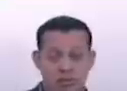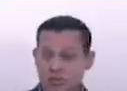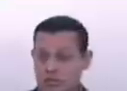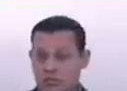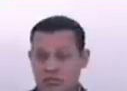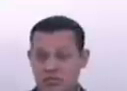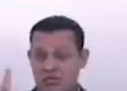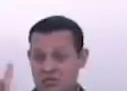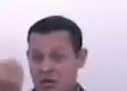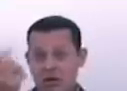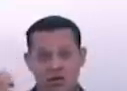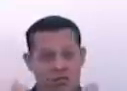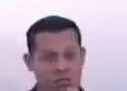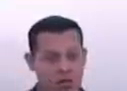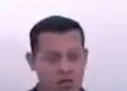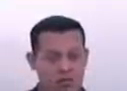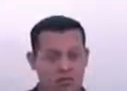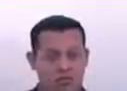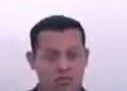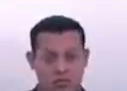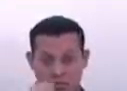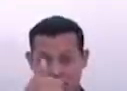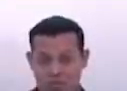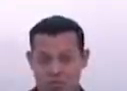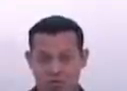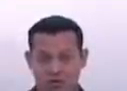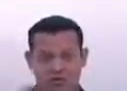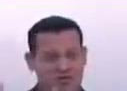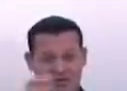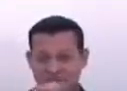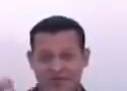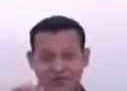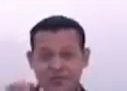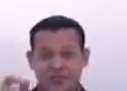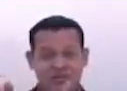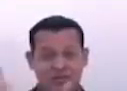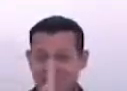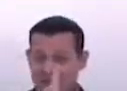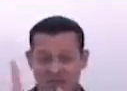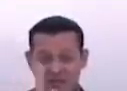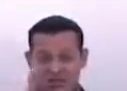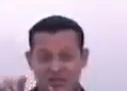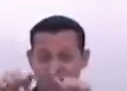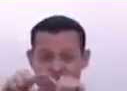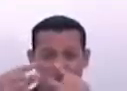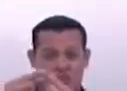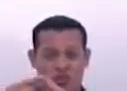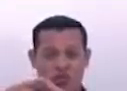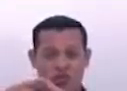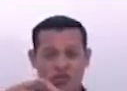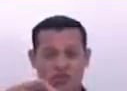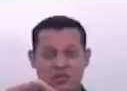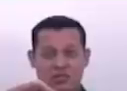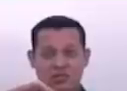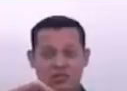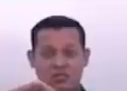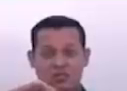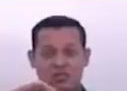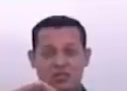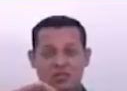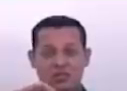hecho desde el primero de mayo, donde combatimos a esos delincuentes, a esas clicas de cuello blanco